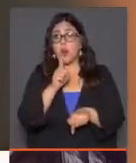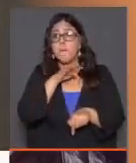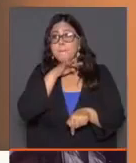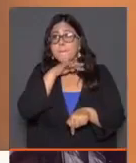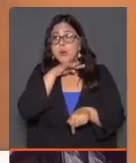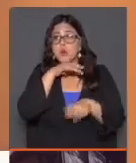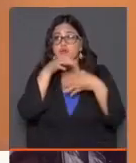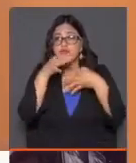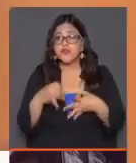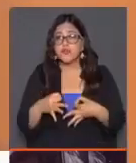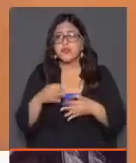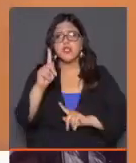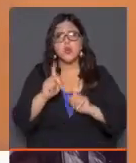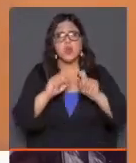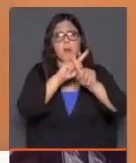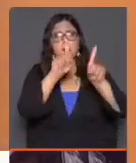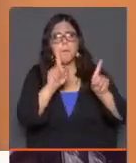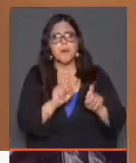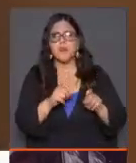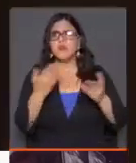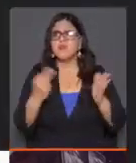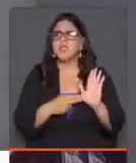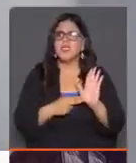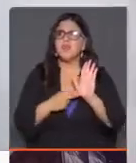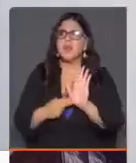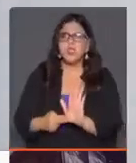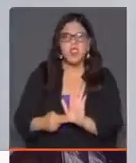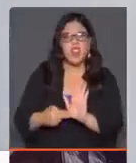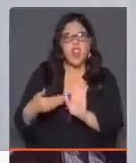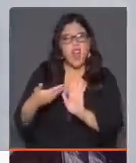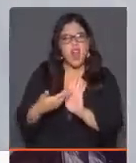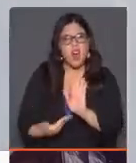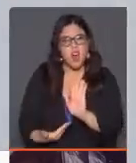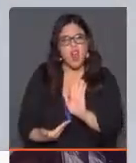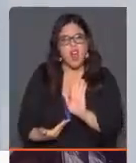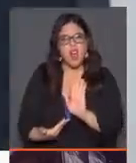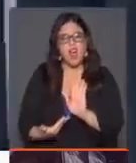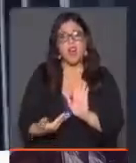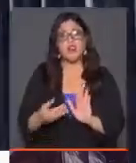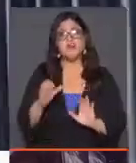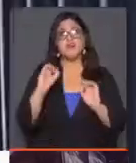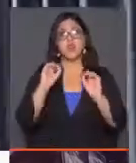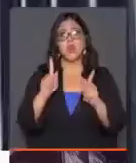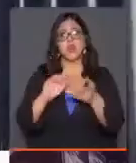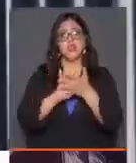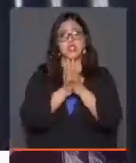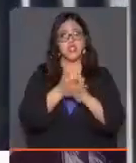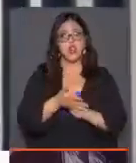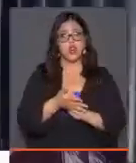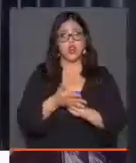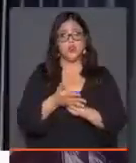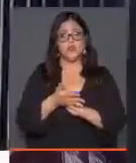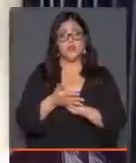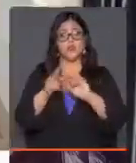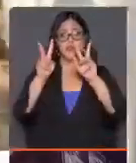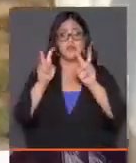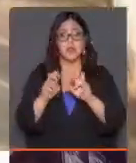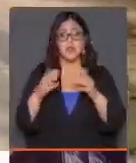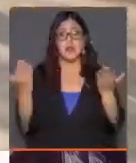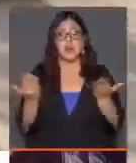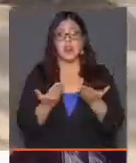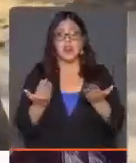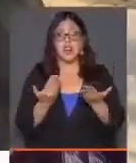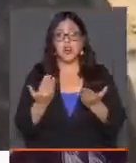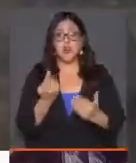se preguntarán, ¿qué vamos a revelar en los próximos 8 minutos? Bueno, todo el resto. Partiendo por el cómo un solo